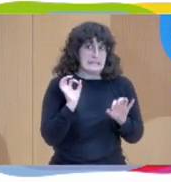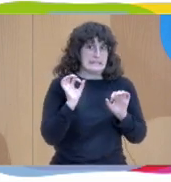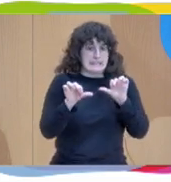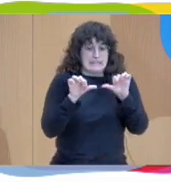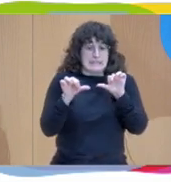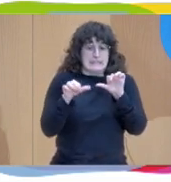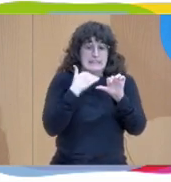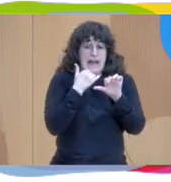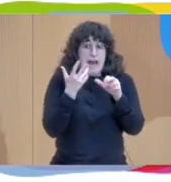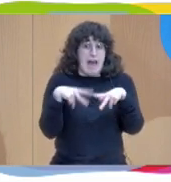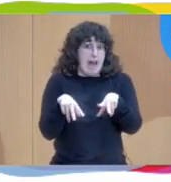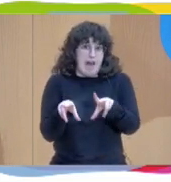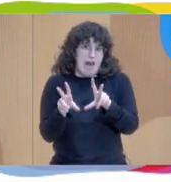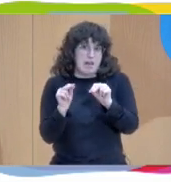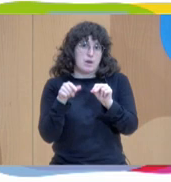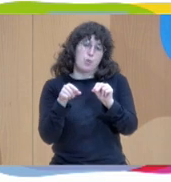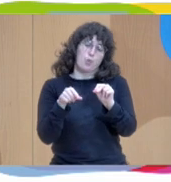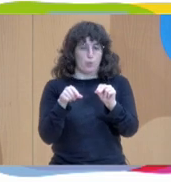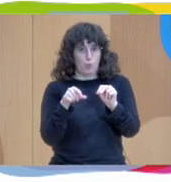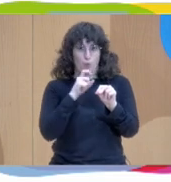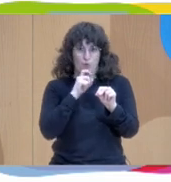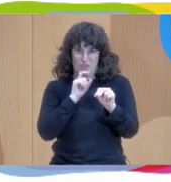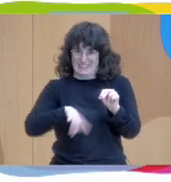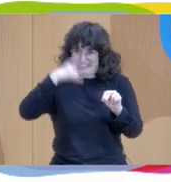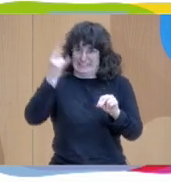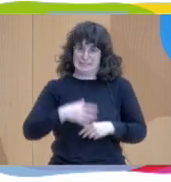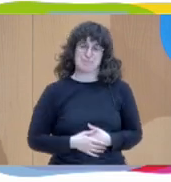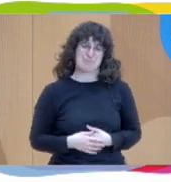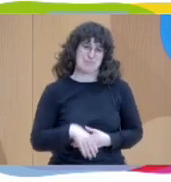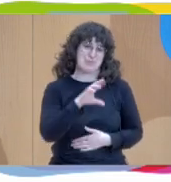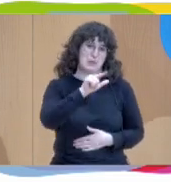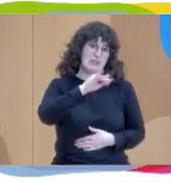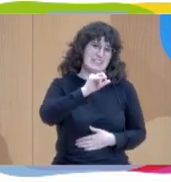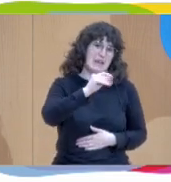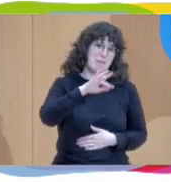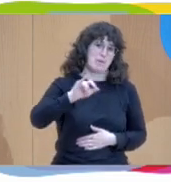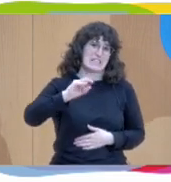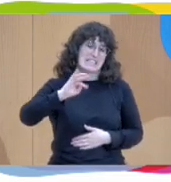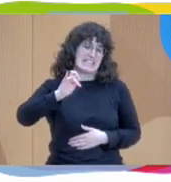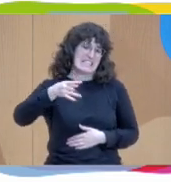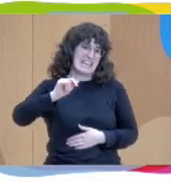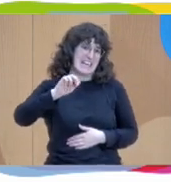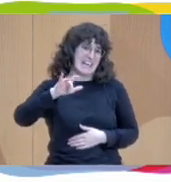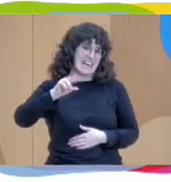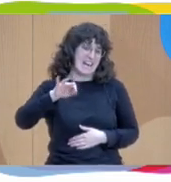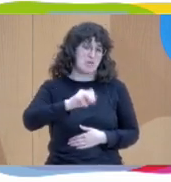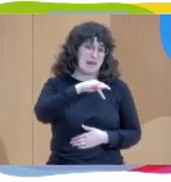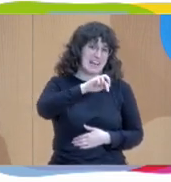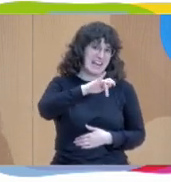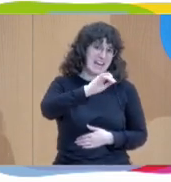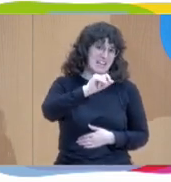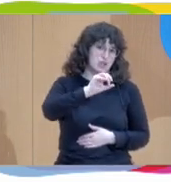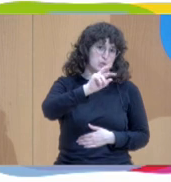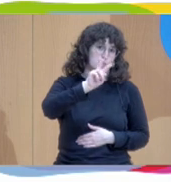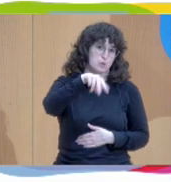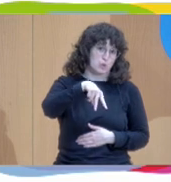una una dificultad añadida a Luis Campos a ich herrero y a María Jesús que bueno